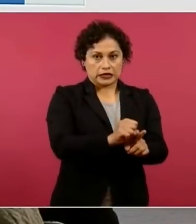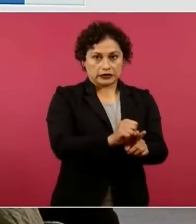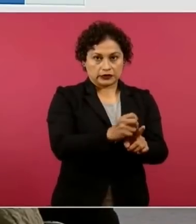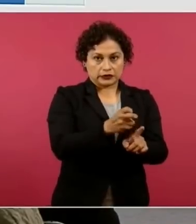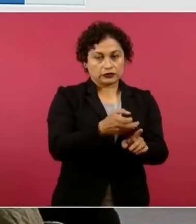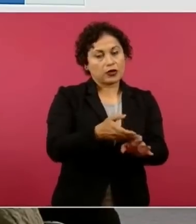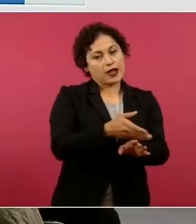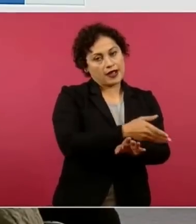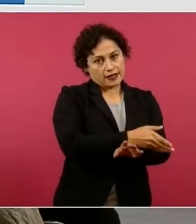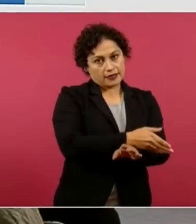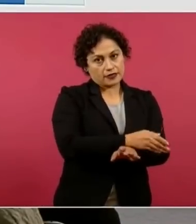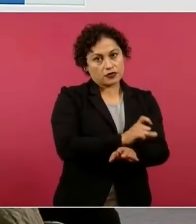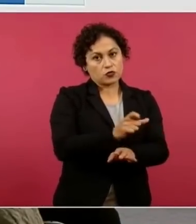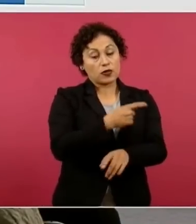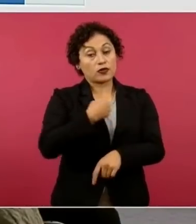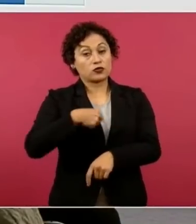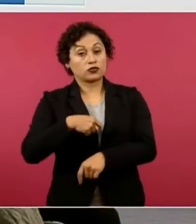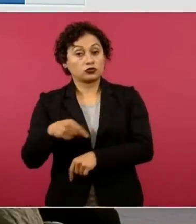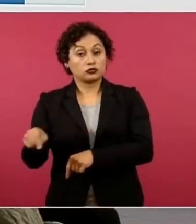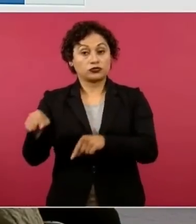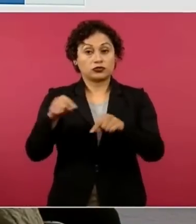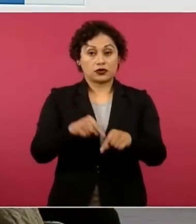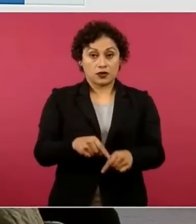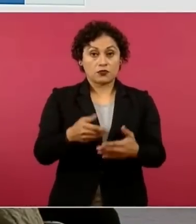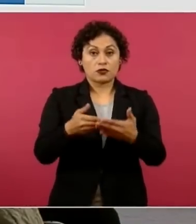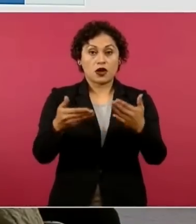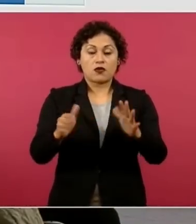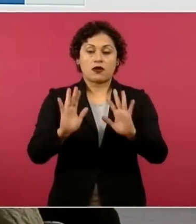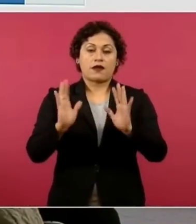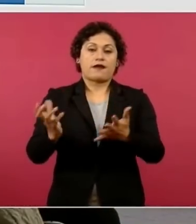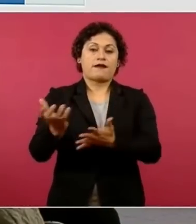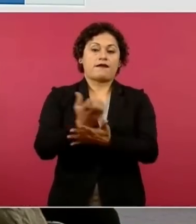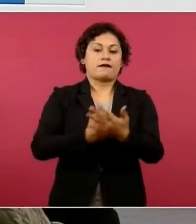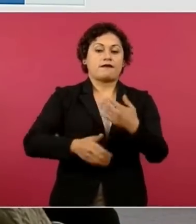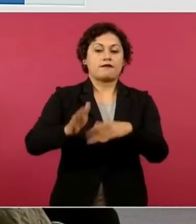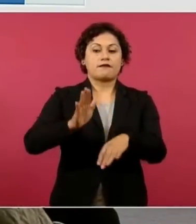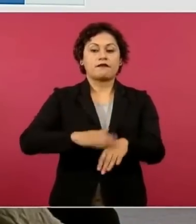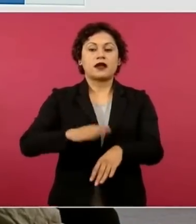kilos 700 gramos.